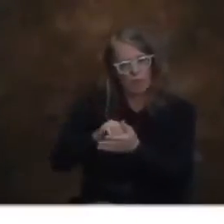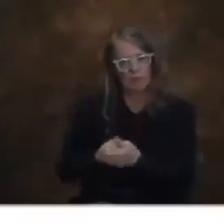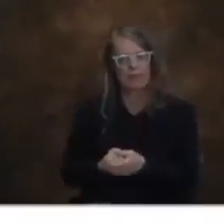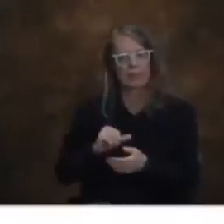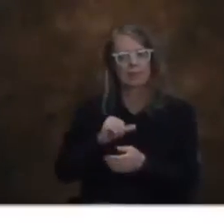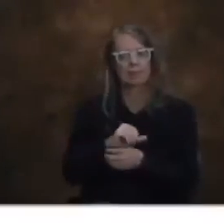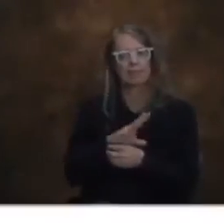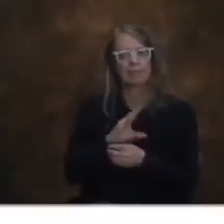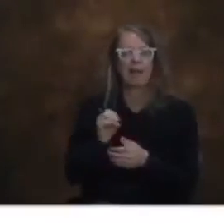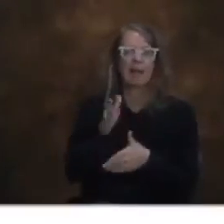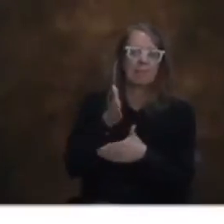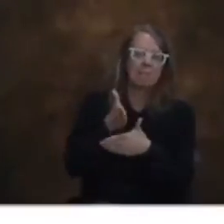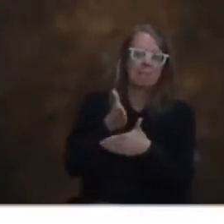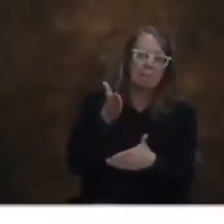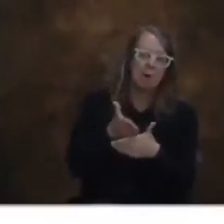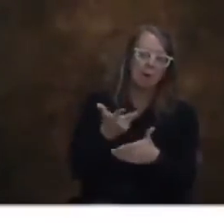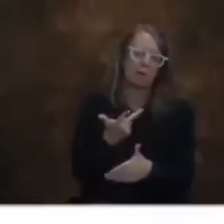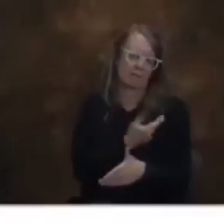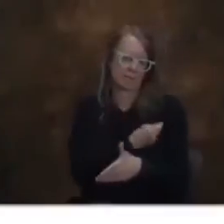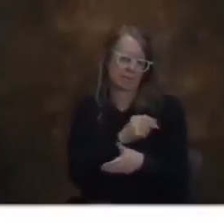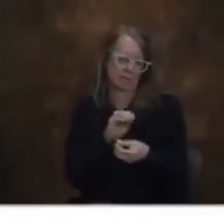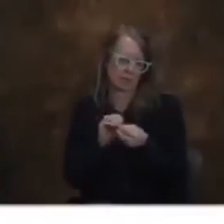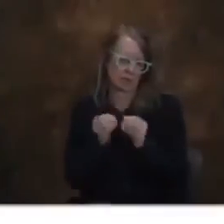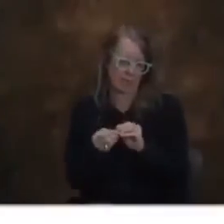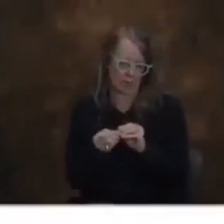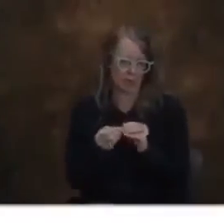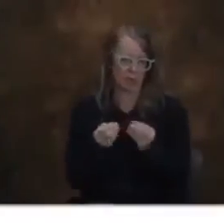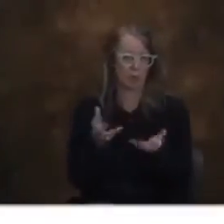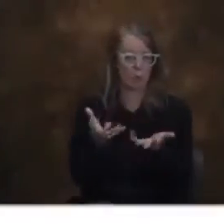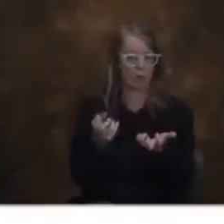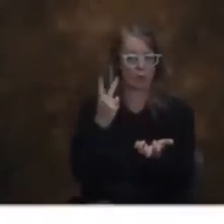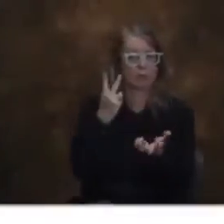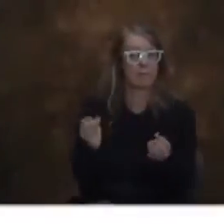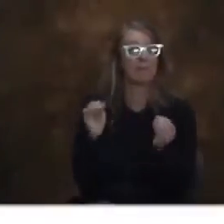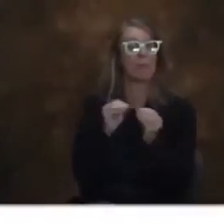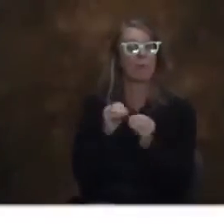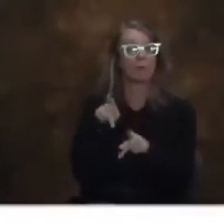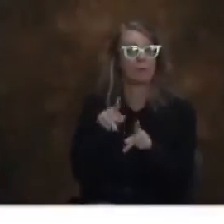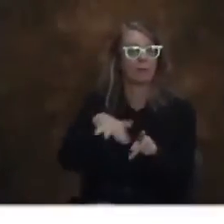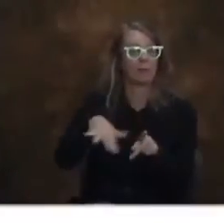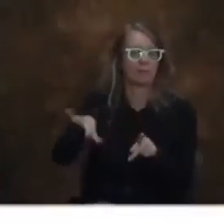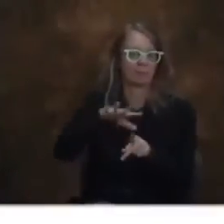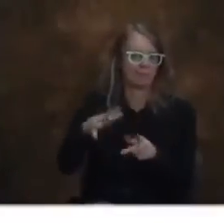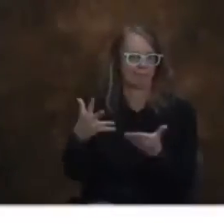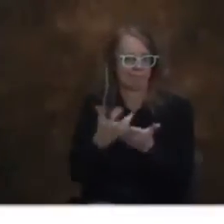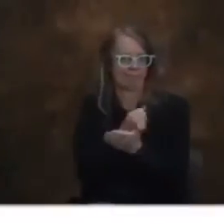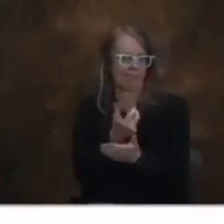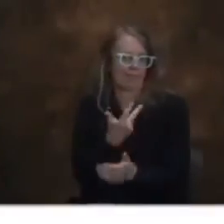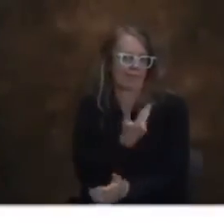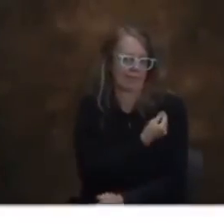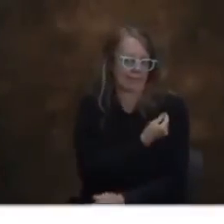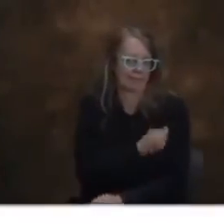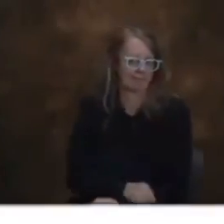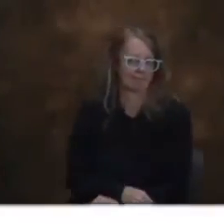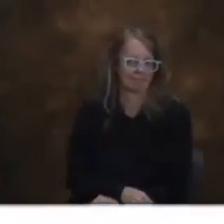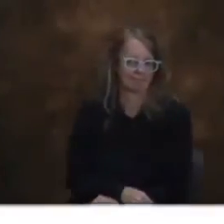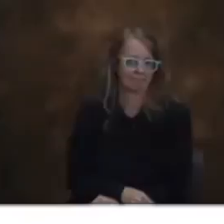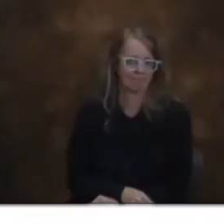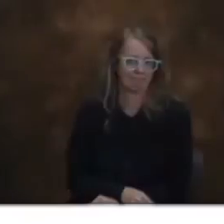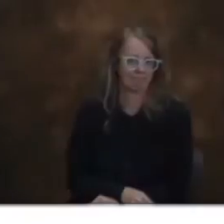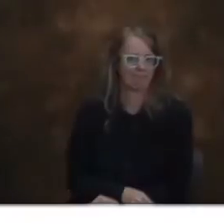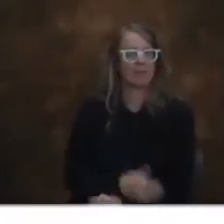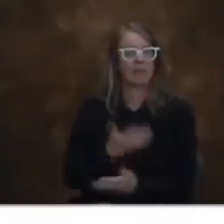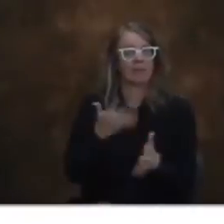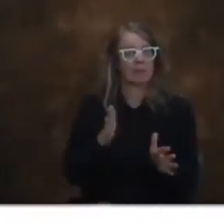y podemos trabajar para incrementar esas tasas de vacunación para